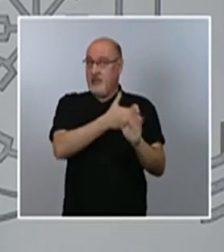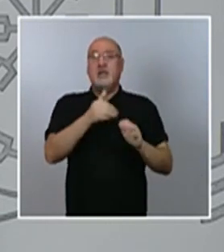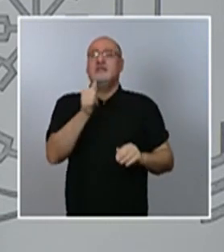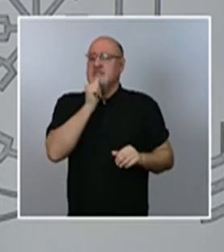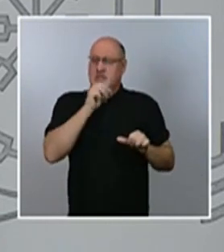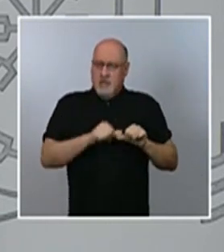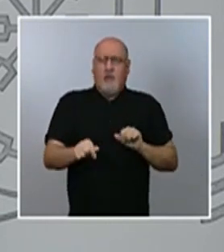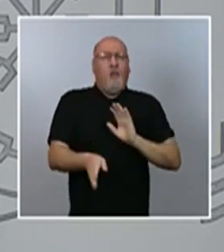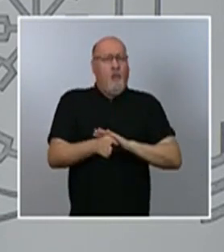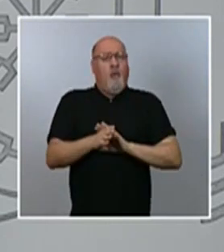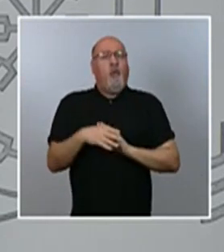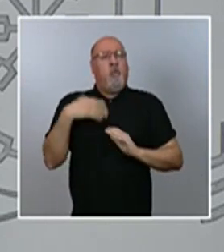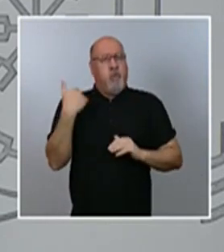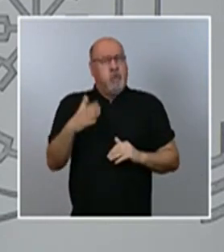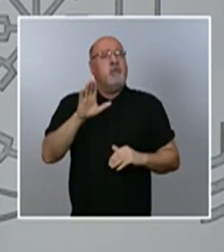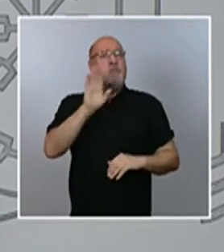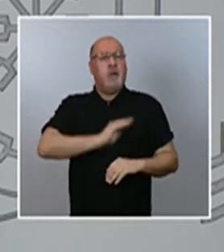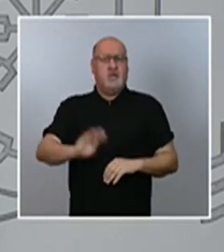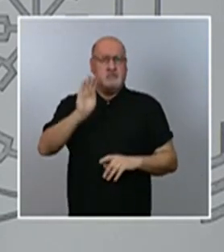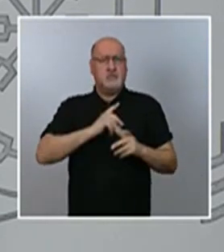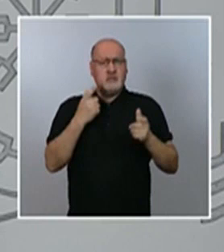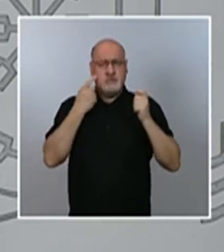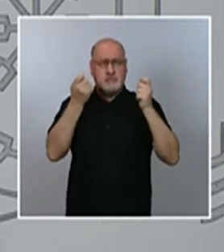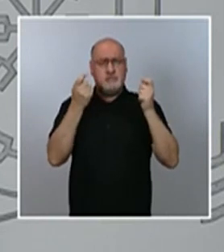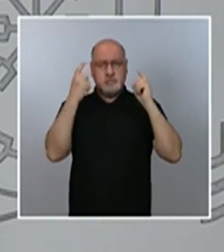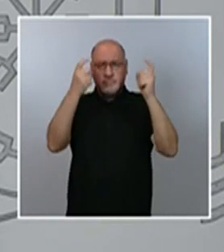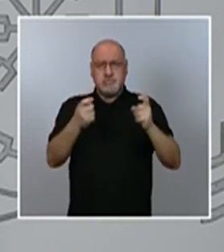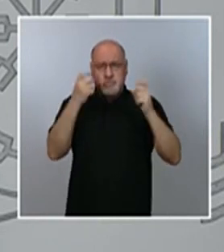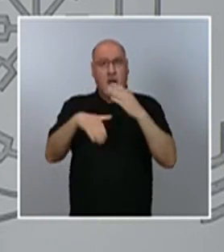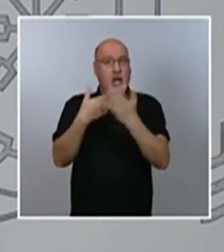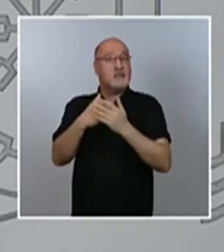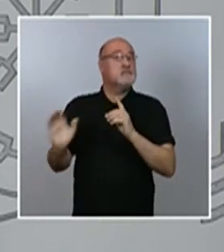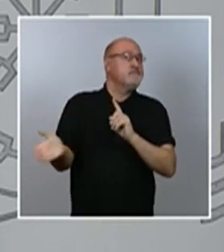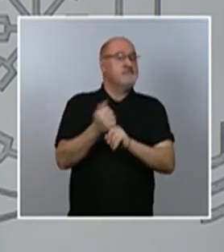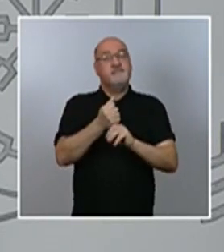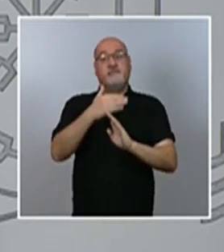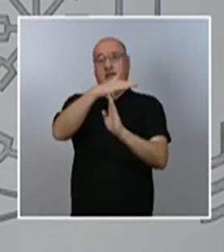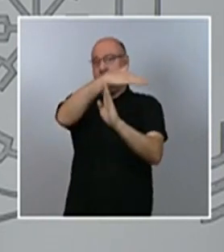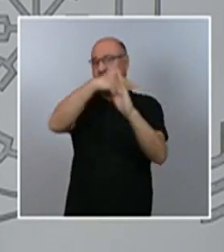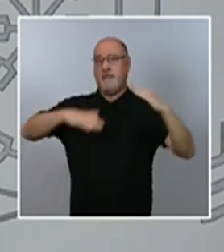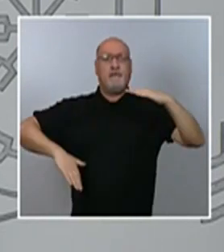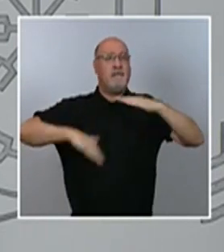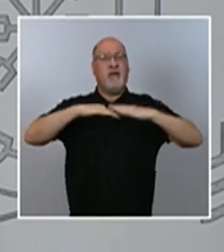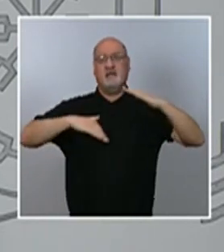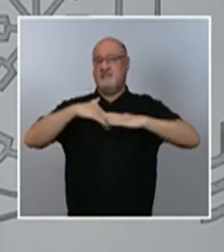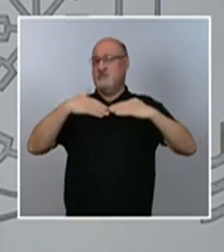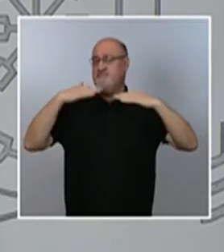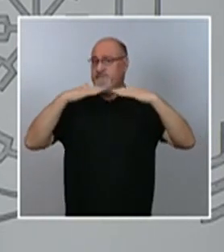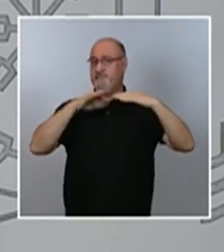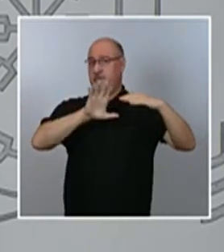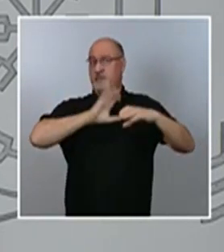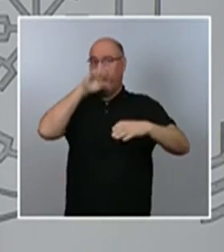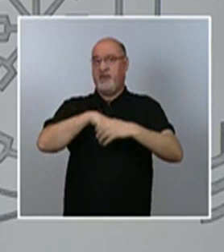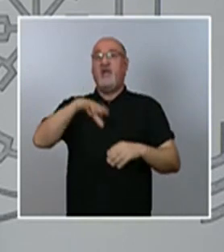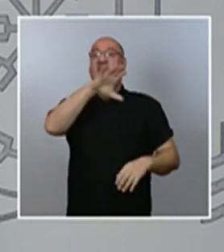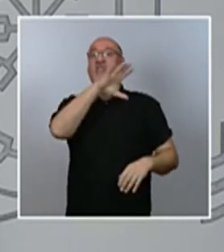mucho camino hasta llegar al umbral que entendemos que el absolutamente necesario como son 50 casos